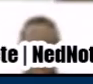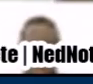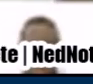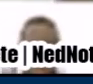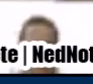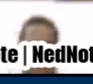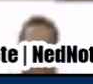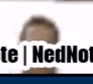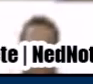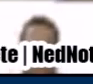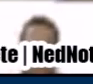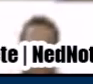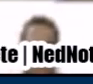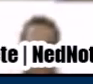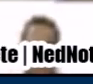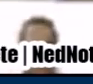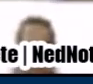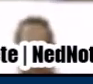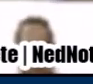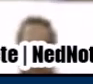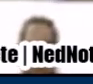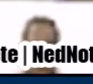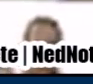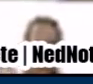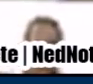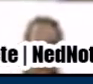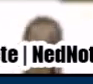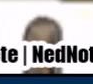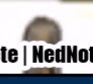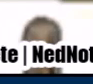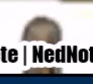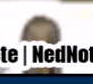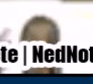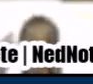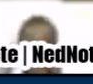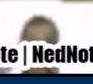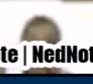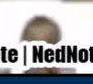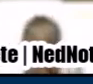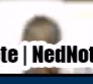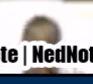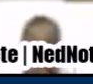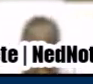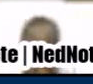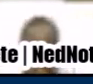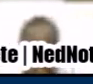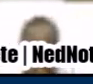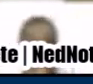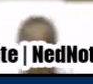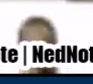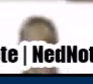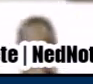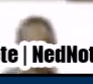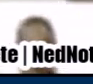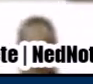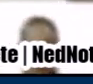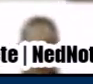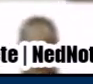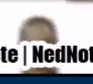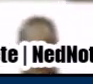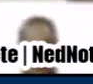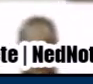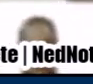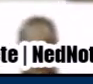que sea un mecanismo real para disputarse el poder. El poder para poder transformar, para poder atender la emergencia, para